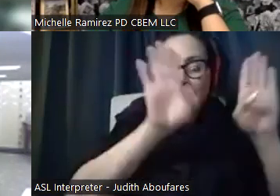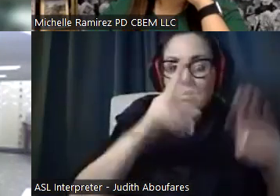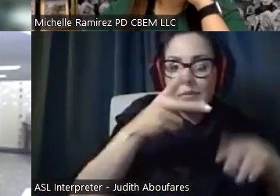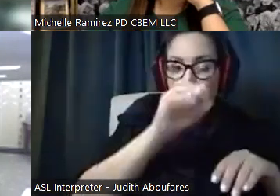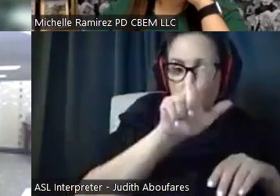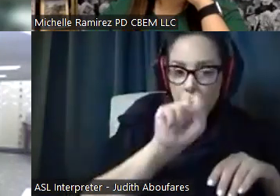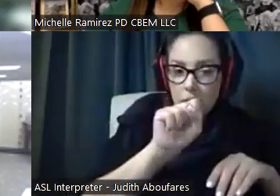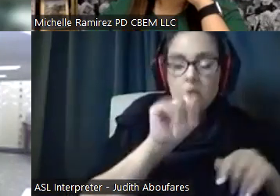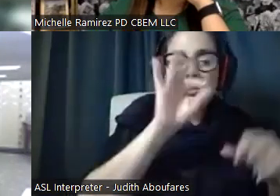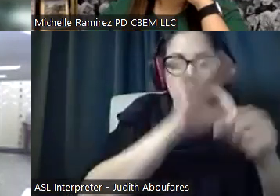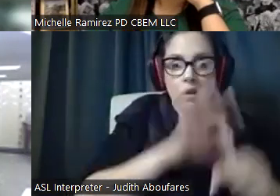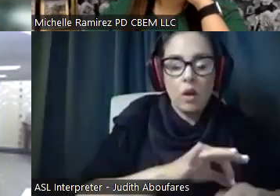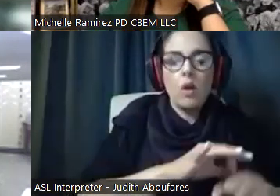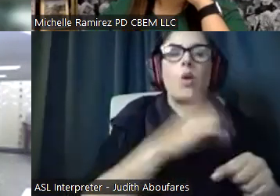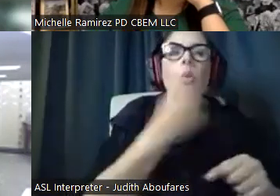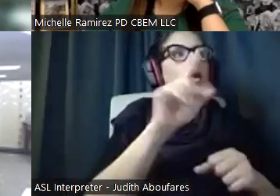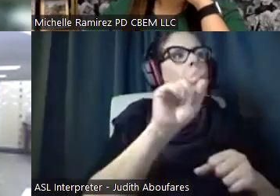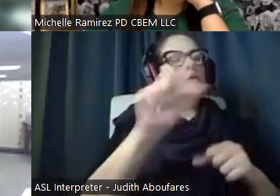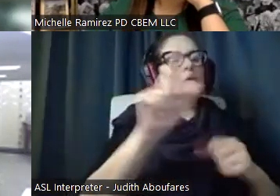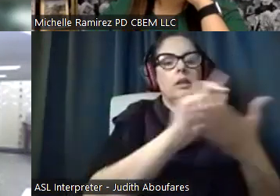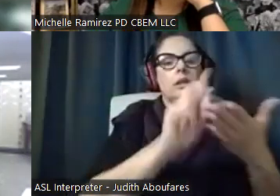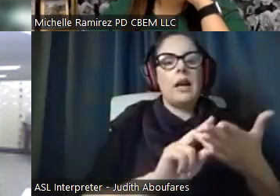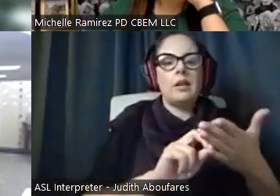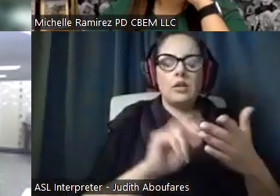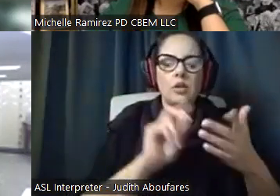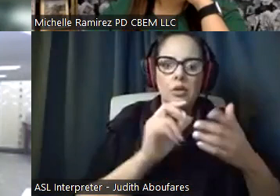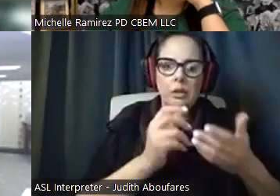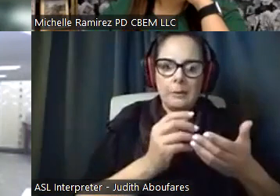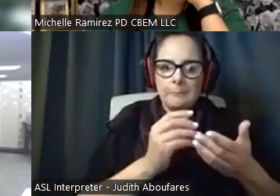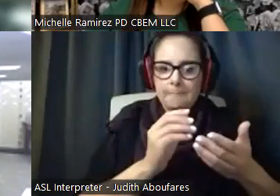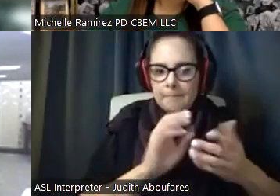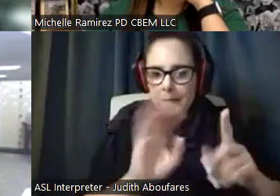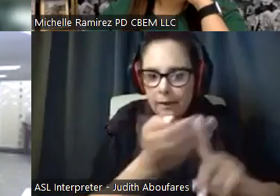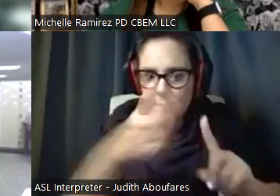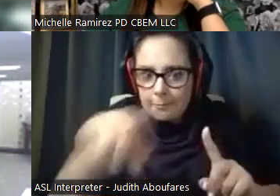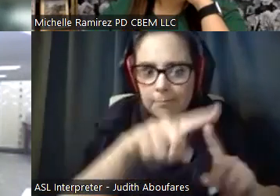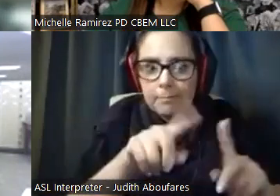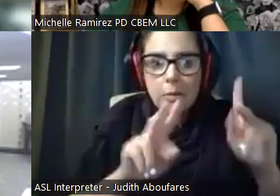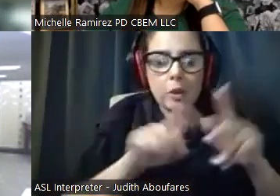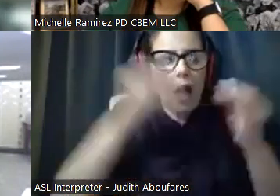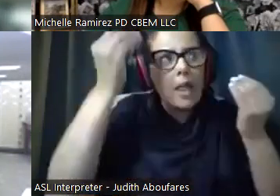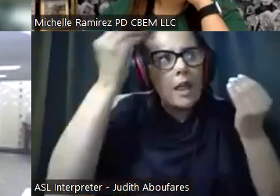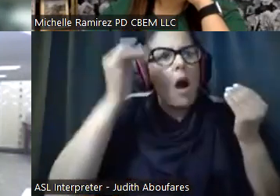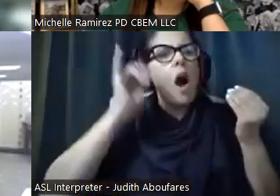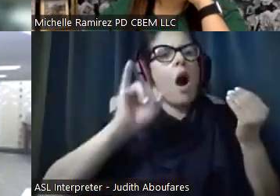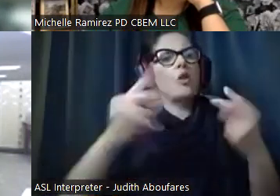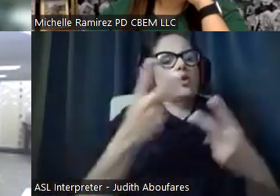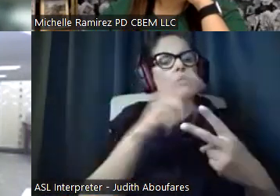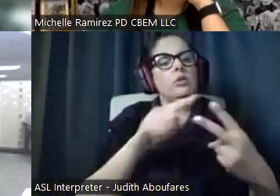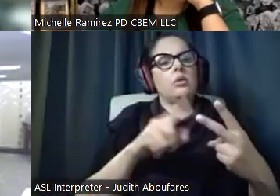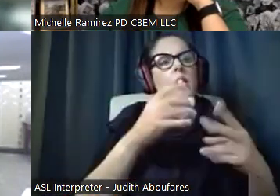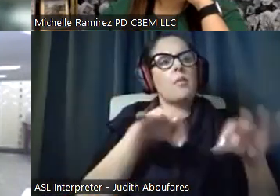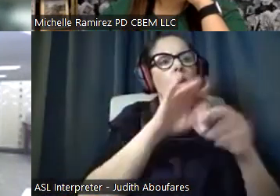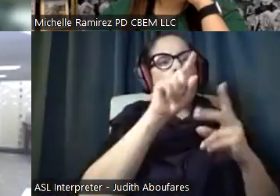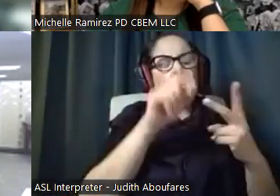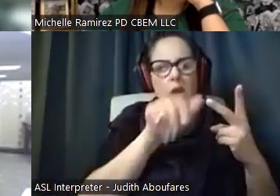y las encuestas. Es casi una herramienta diseñada para ver cómo las personas piensan